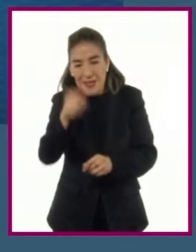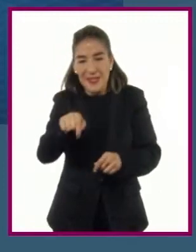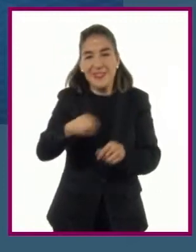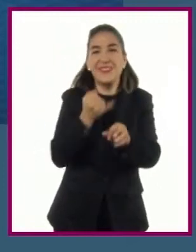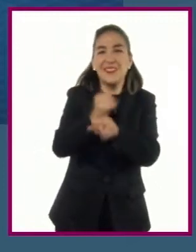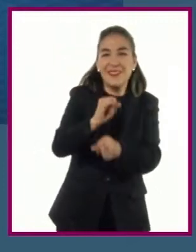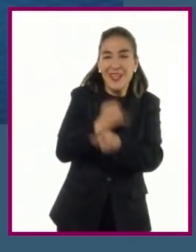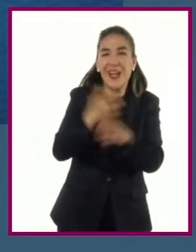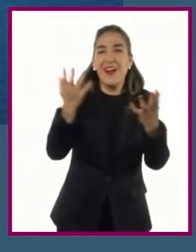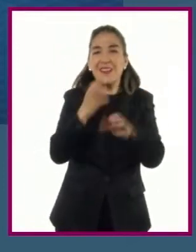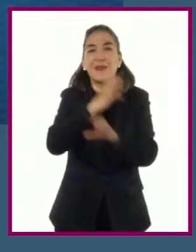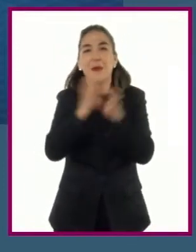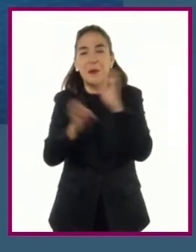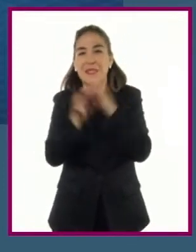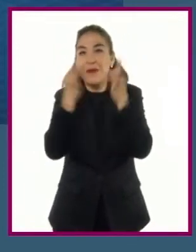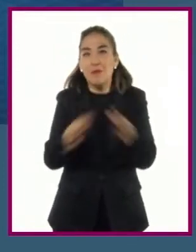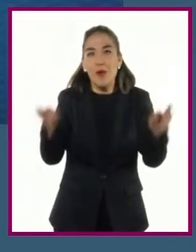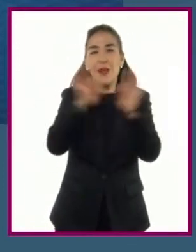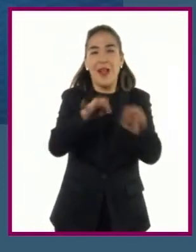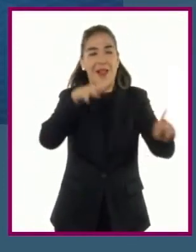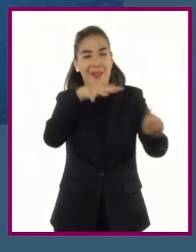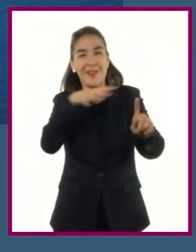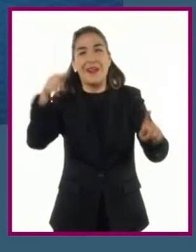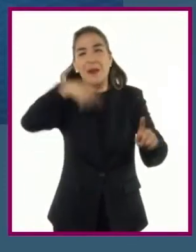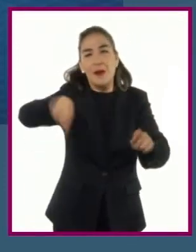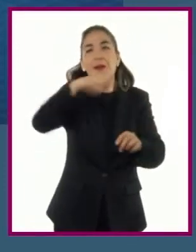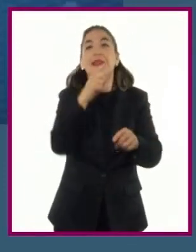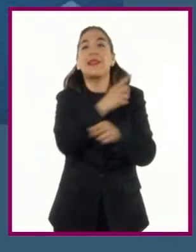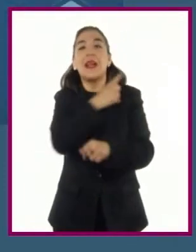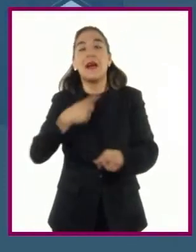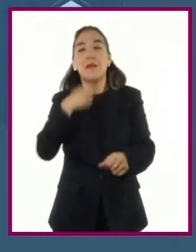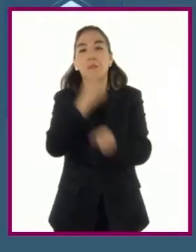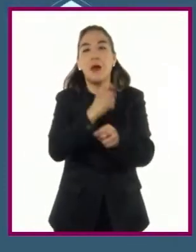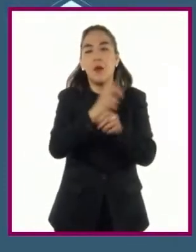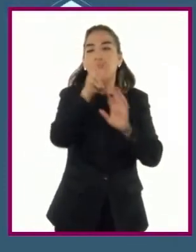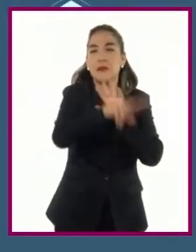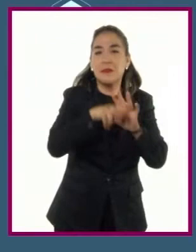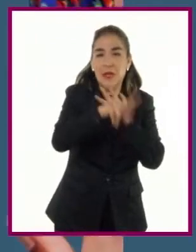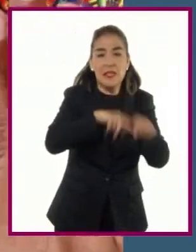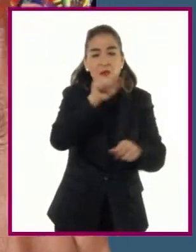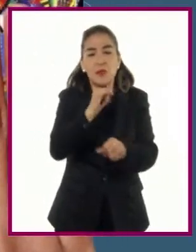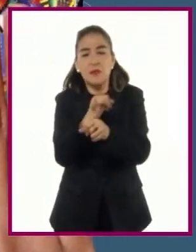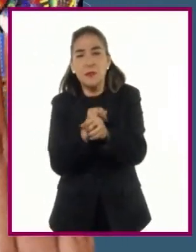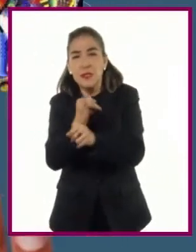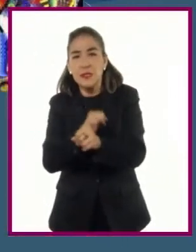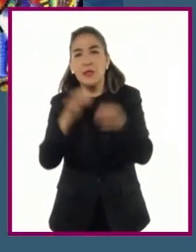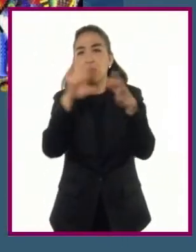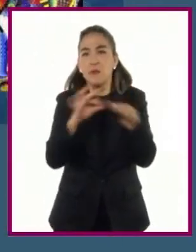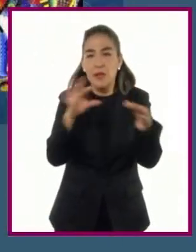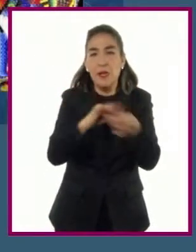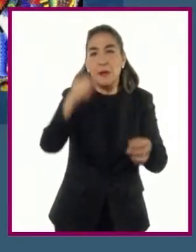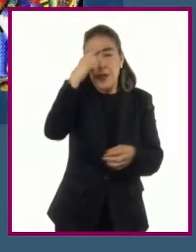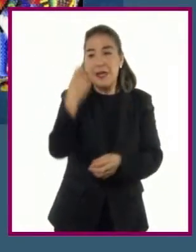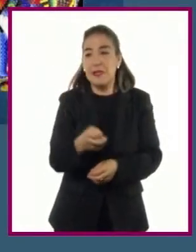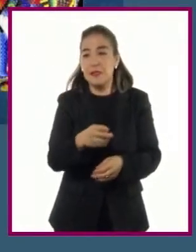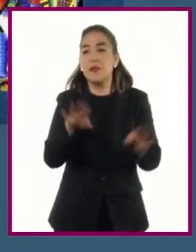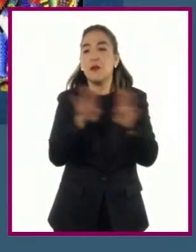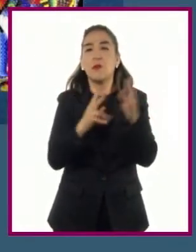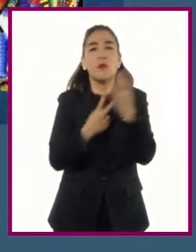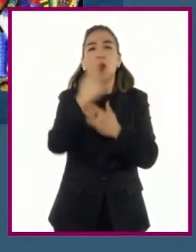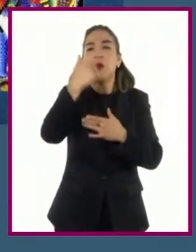gran alcance o impacto por medio de la investigación documental y de campo. Las preguntas que pueden plantear para este proyecto